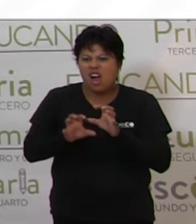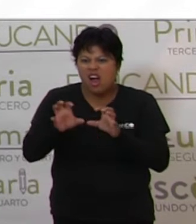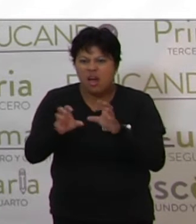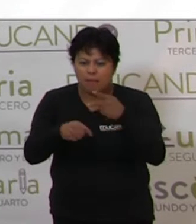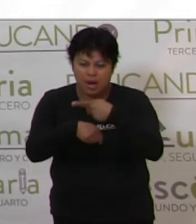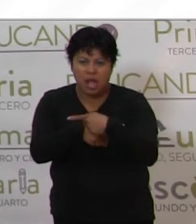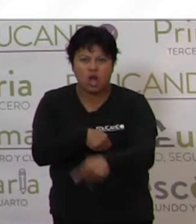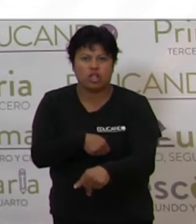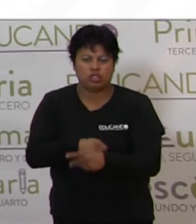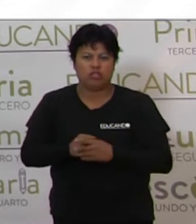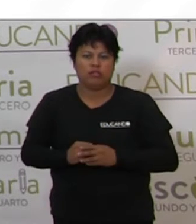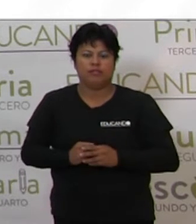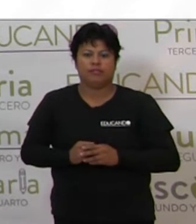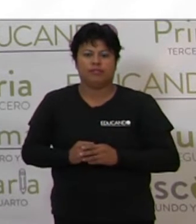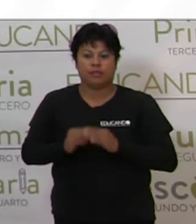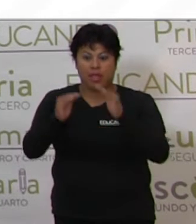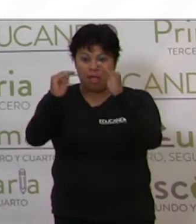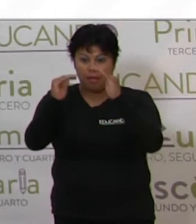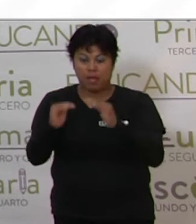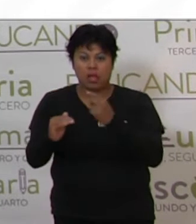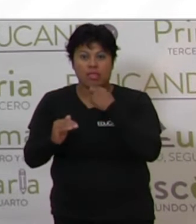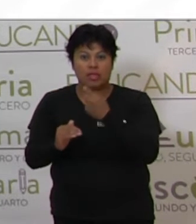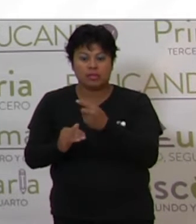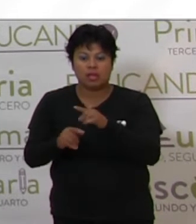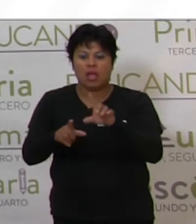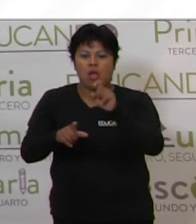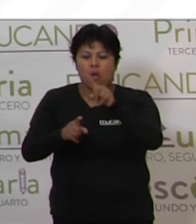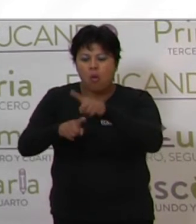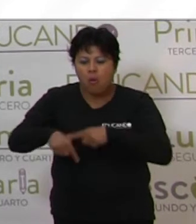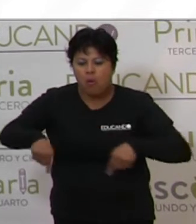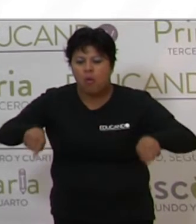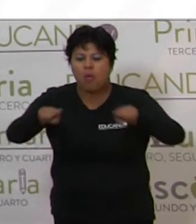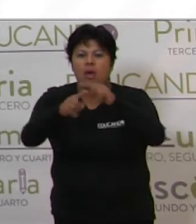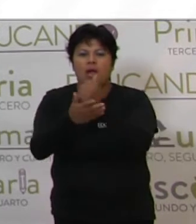peligroso. Abajo dice la laguna azul,